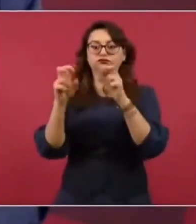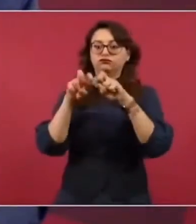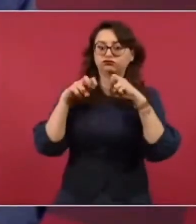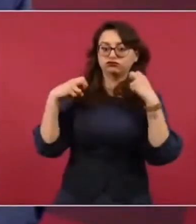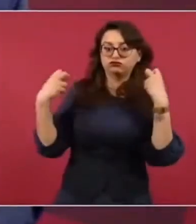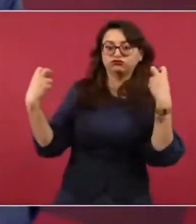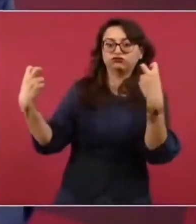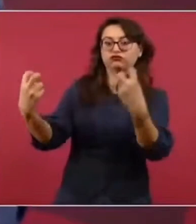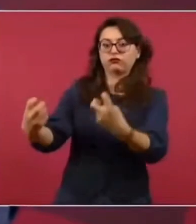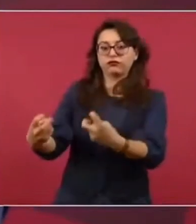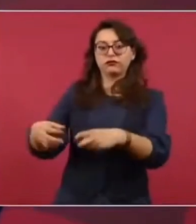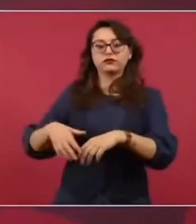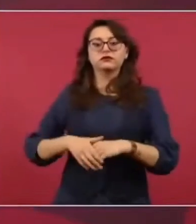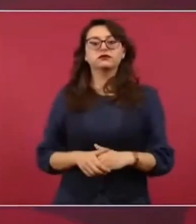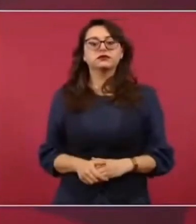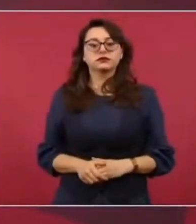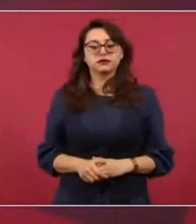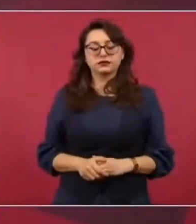Y entonces